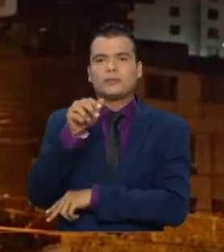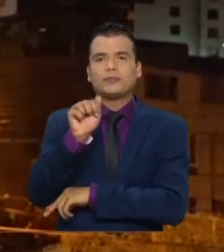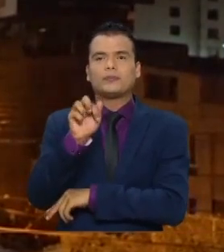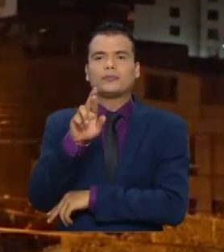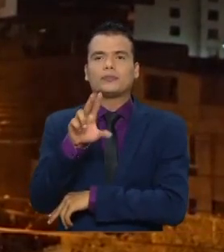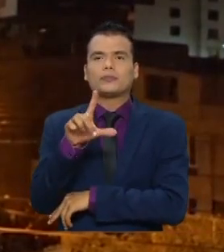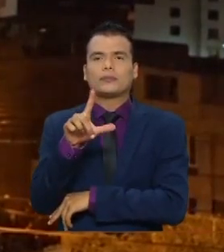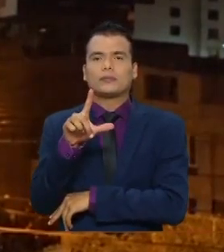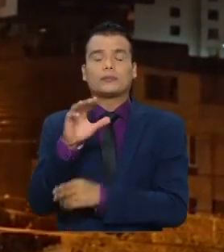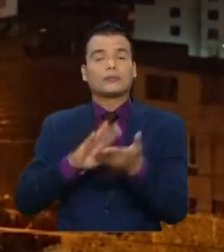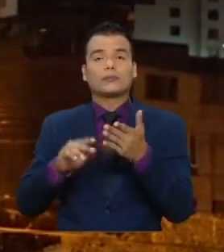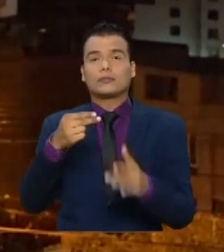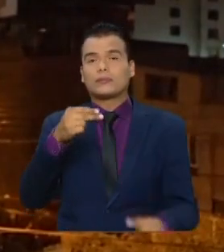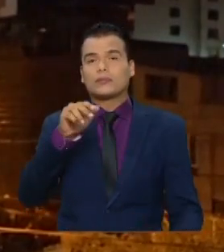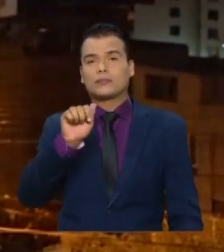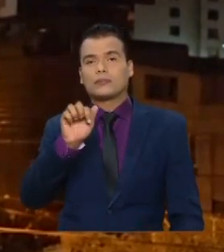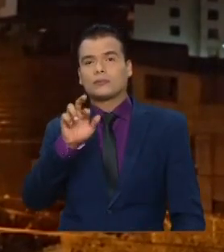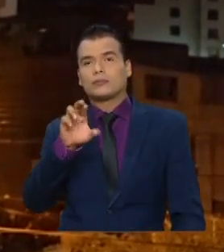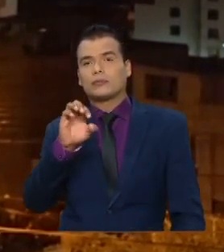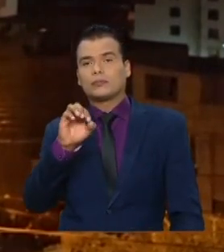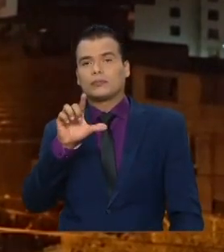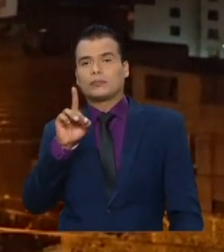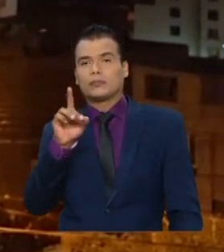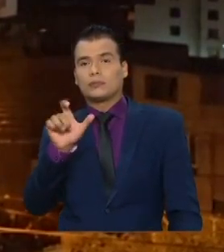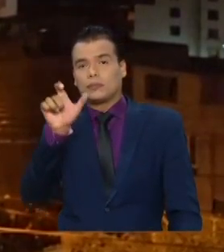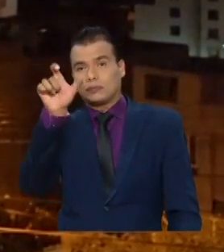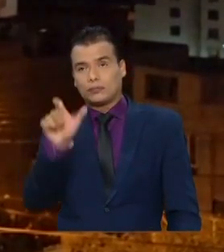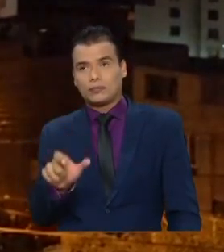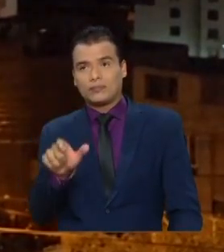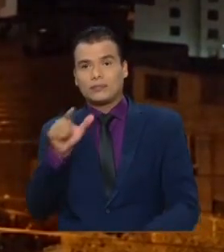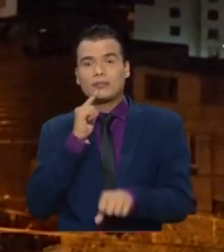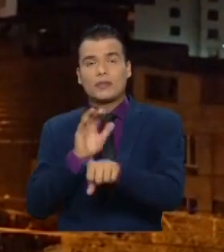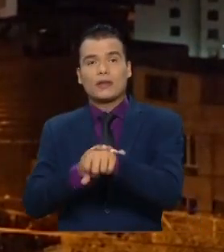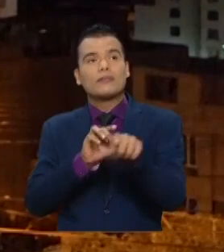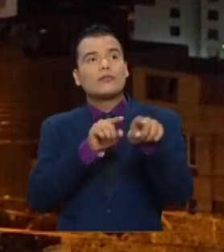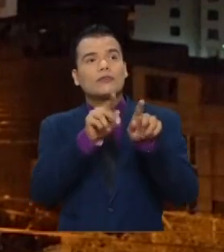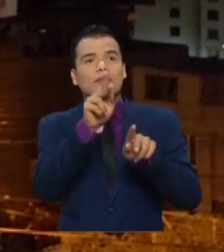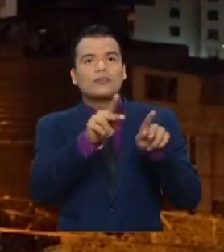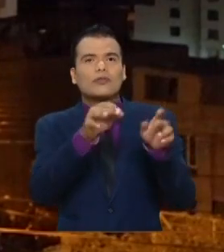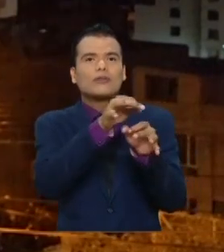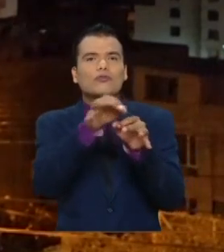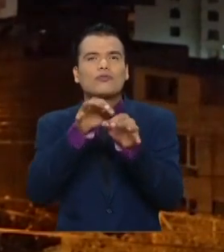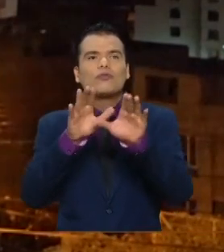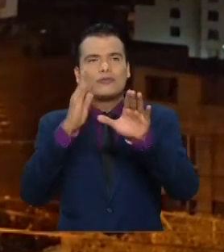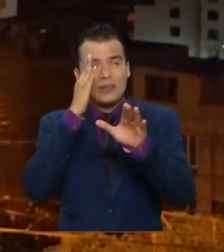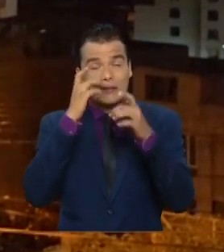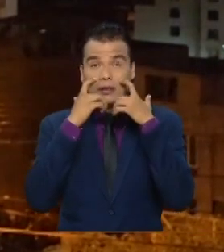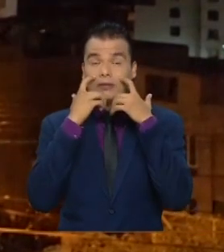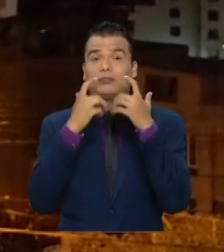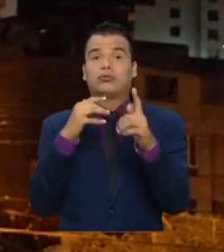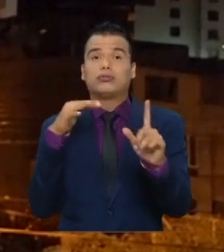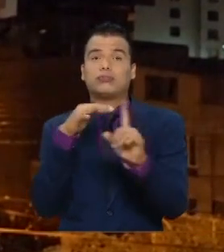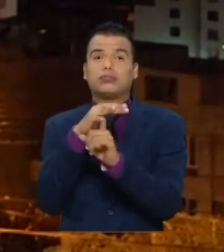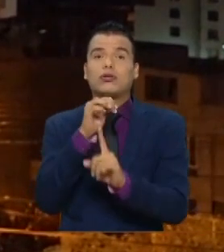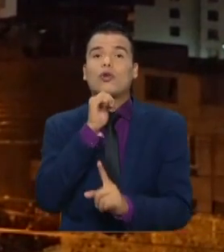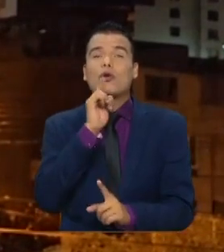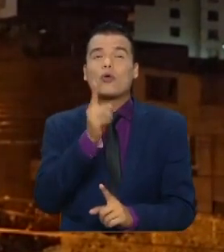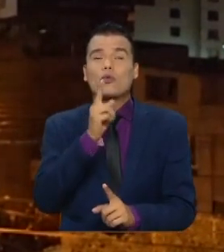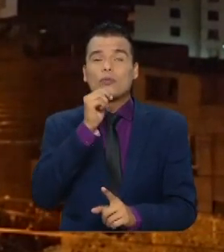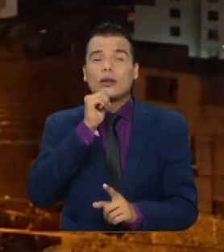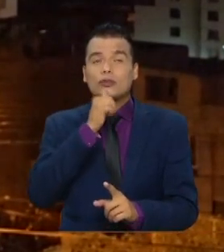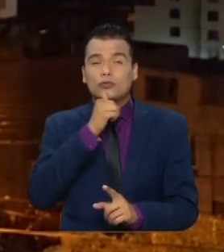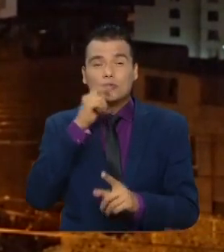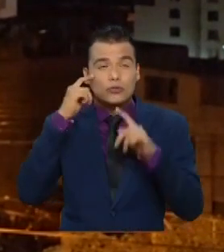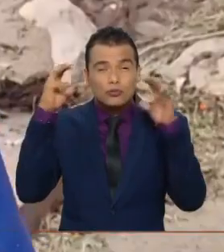le acaba de solicitar a los alcaldes de los municipios más afectados, especialmente del norte del departamento, declaren la